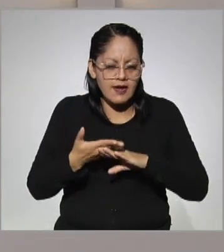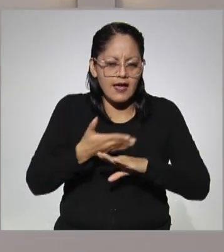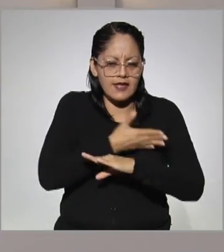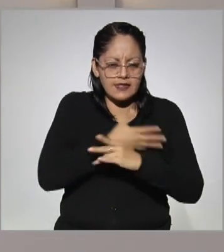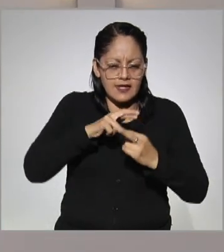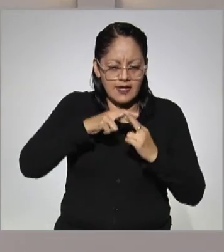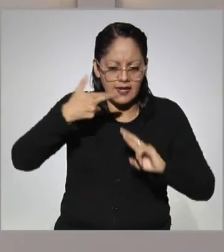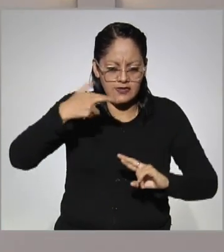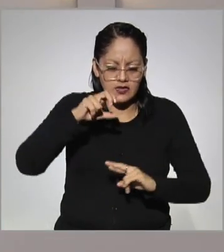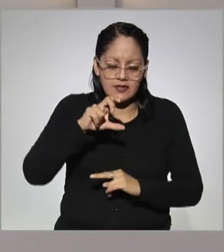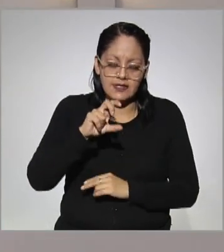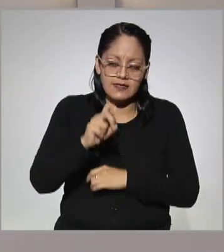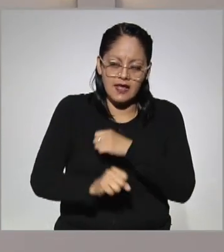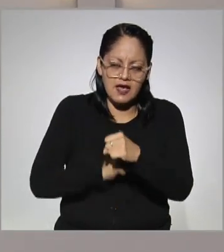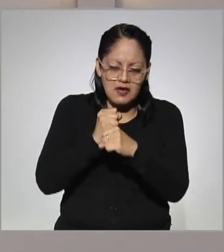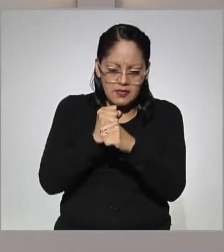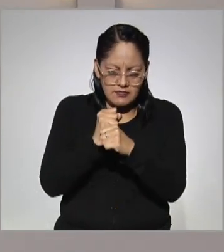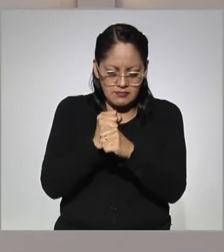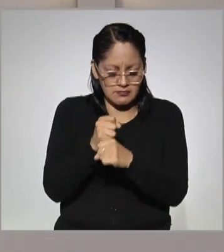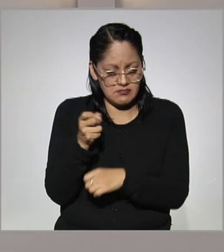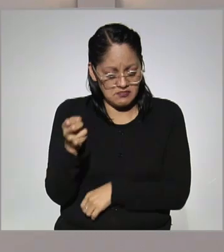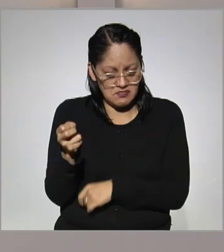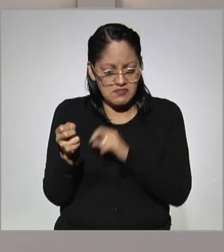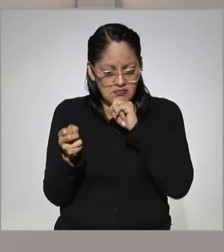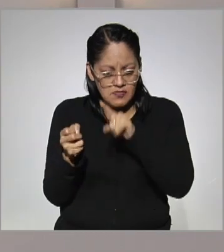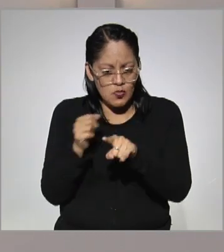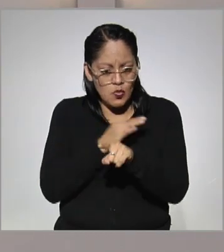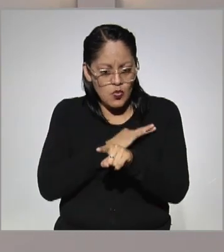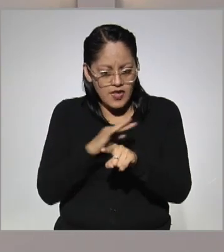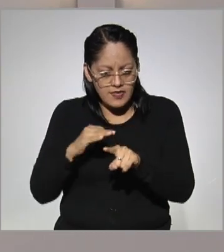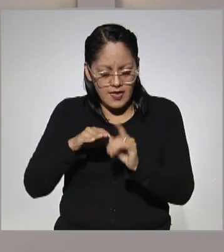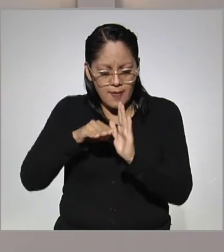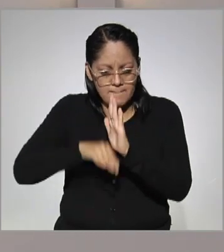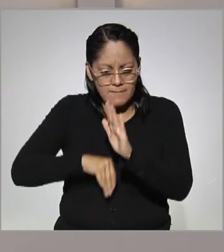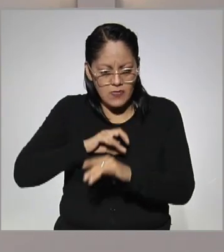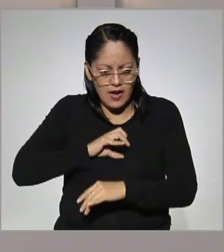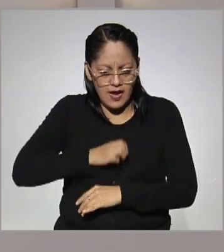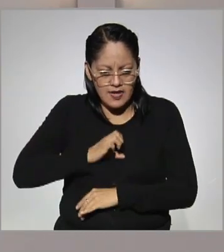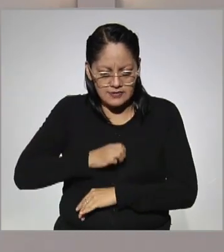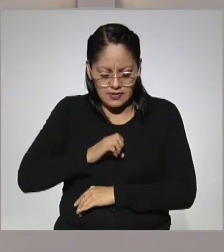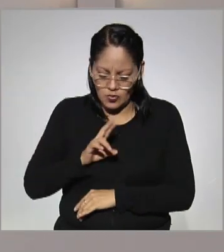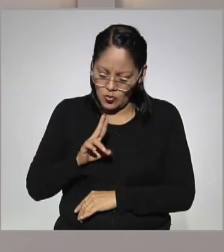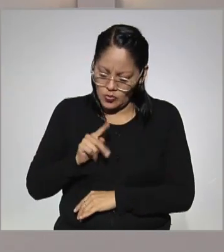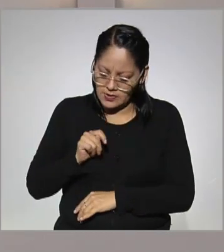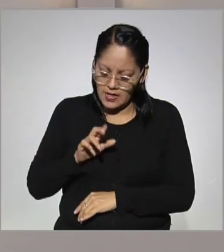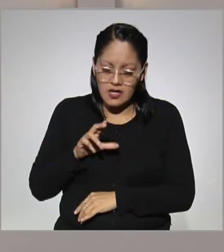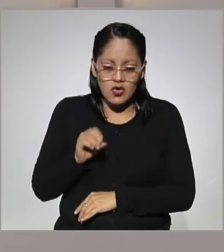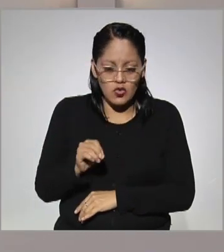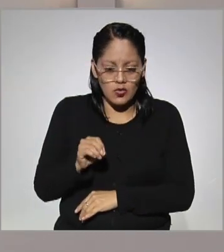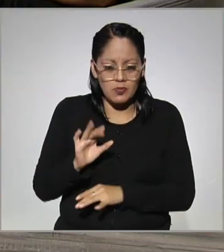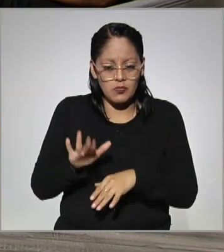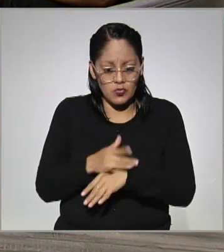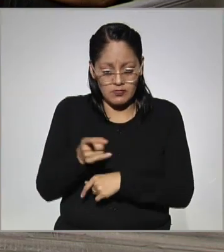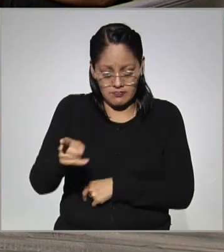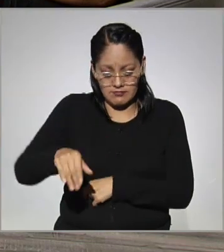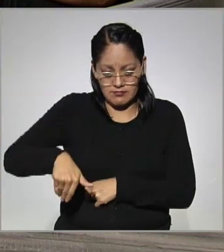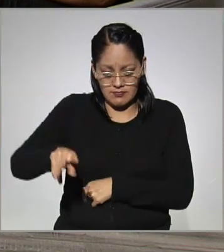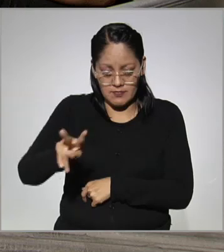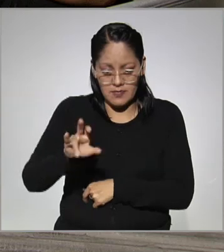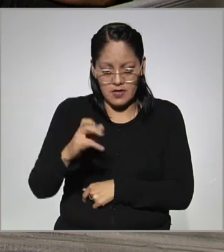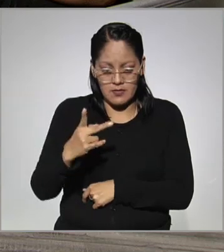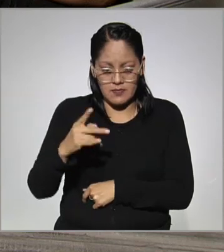por 30 años, aún puede tener cáncer de útero en algún tipo de alteración celular por el virus que ustedes